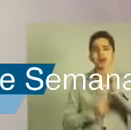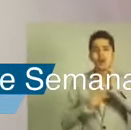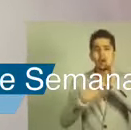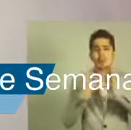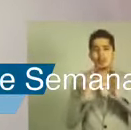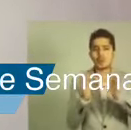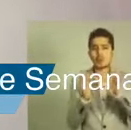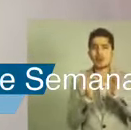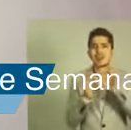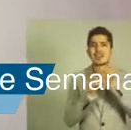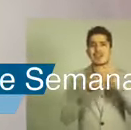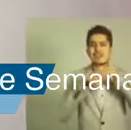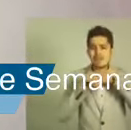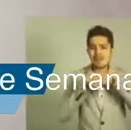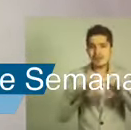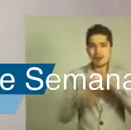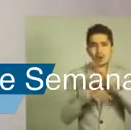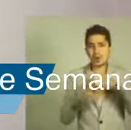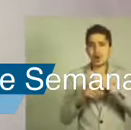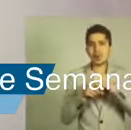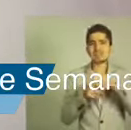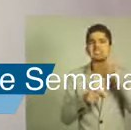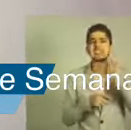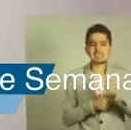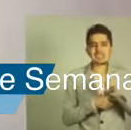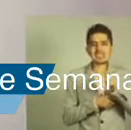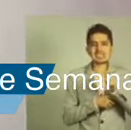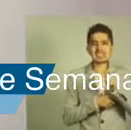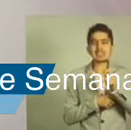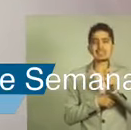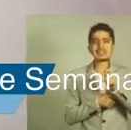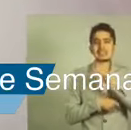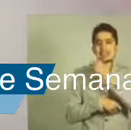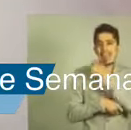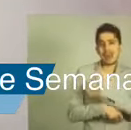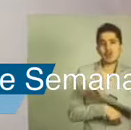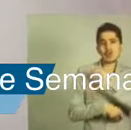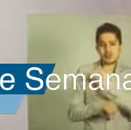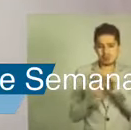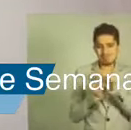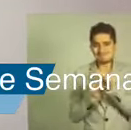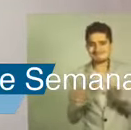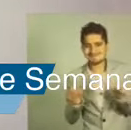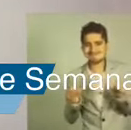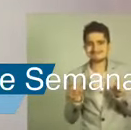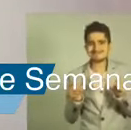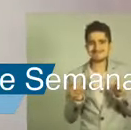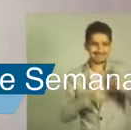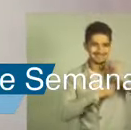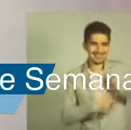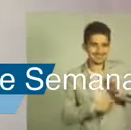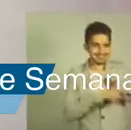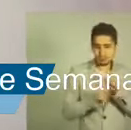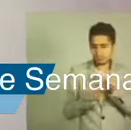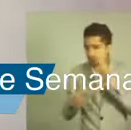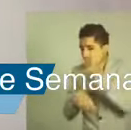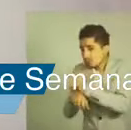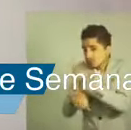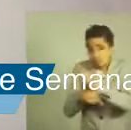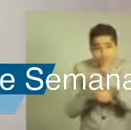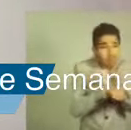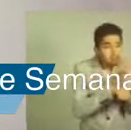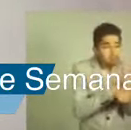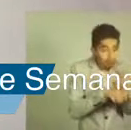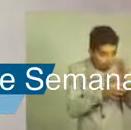y la información con los guardianes de la salud para que se cumplan de